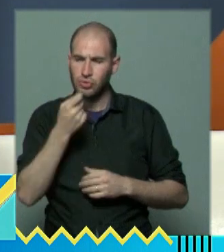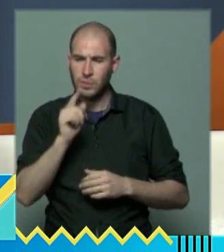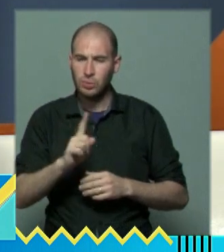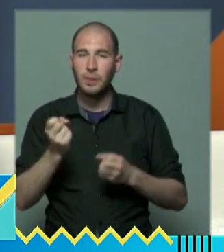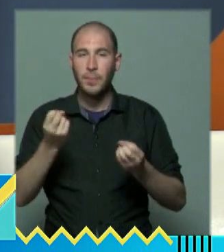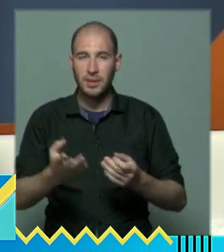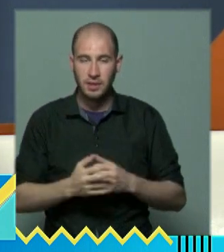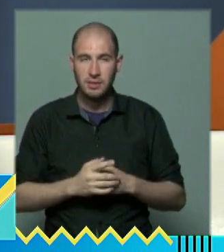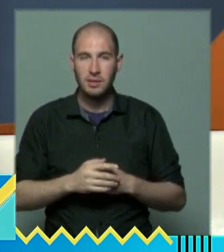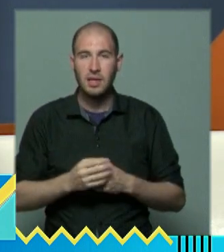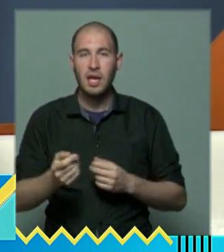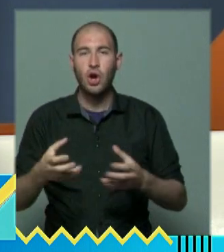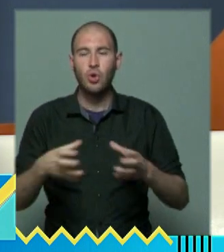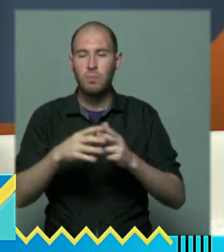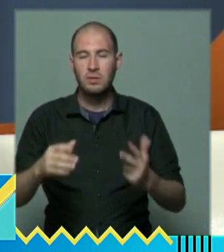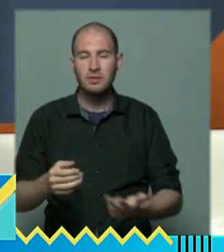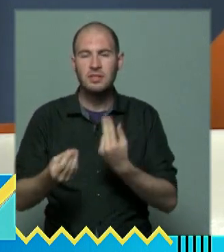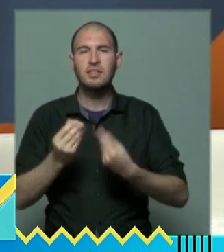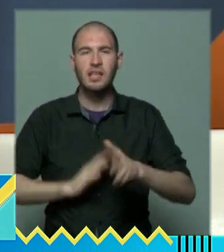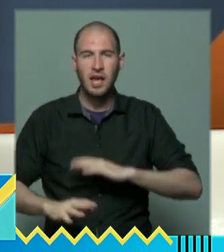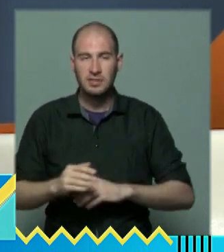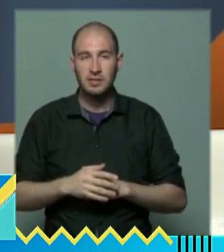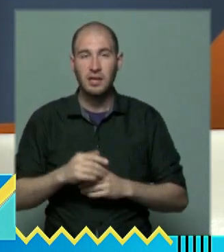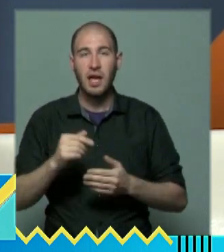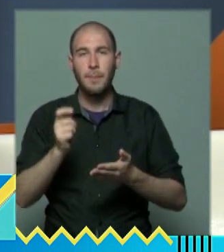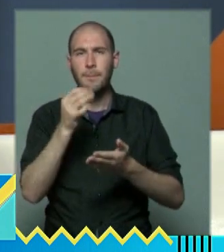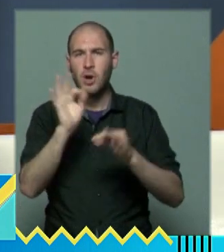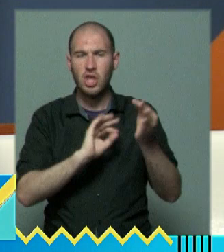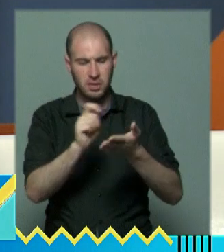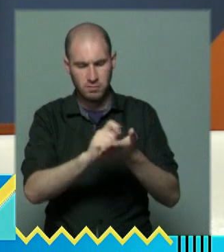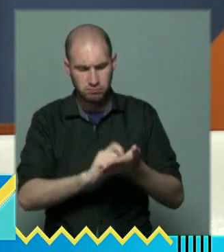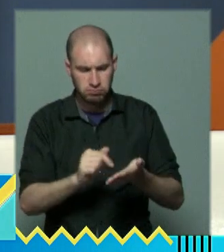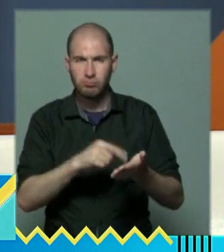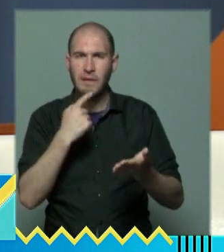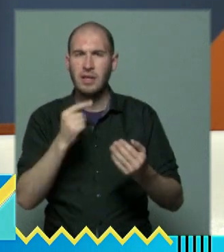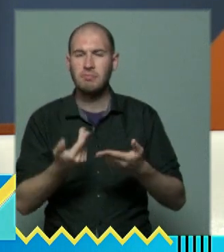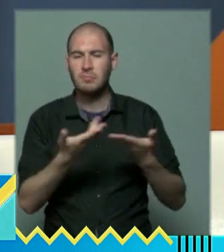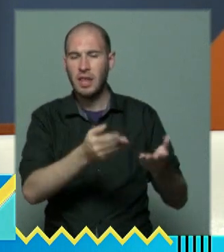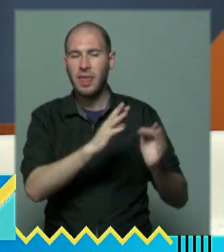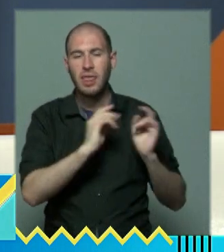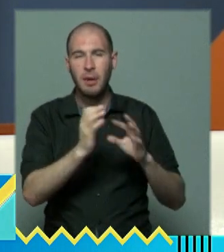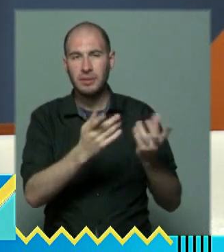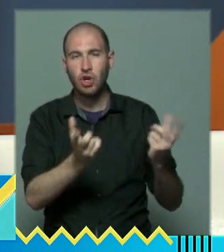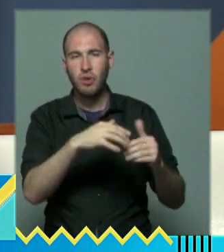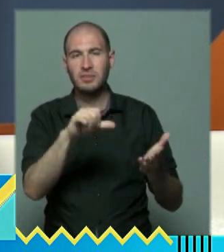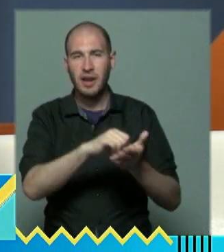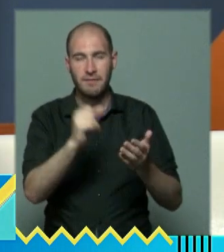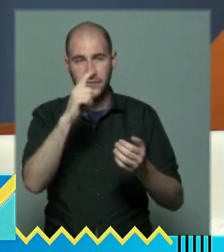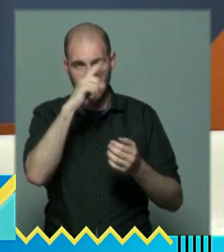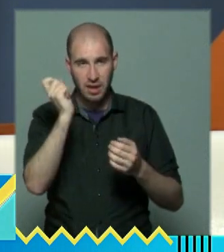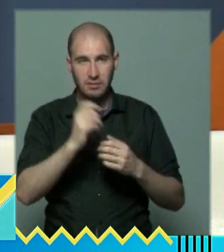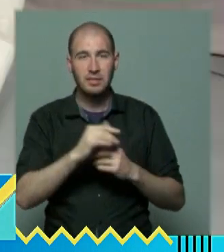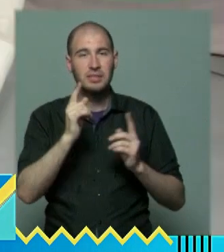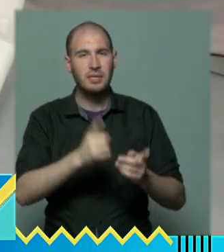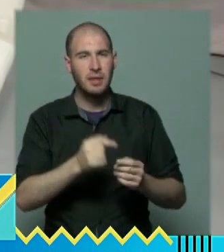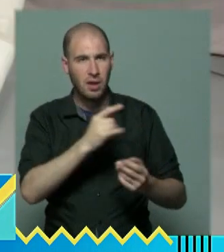porque lo que debería haber hecho el Triunvirato es haber tomado el borrador y haberlo llevado y discutirlo en un Comité Central Confederal. Lo paradójico también